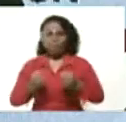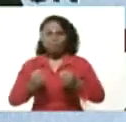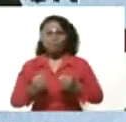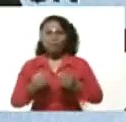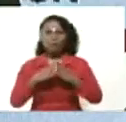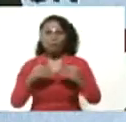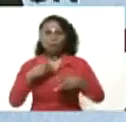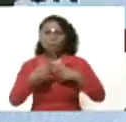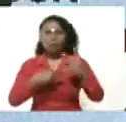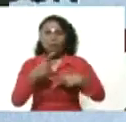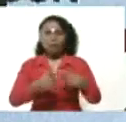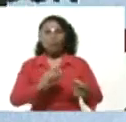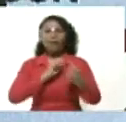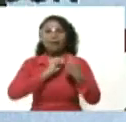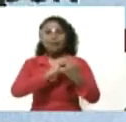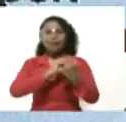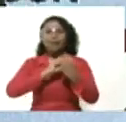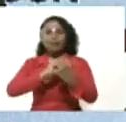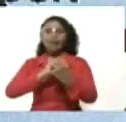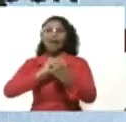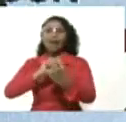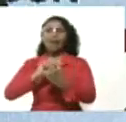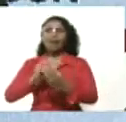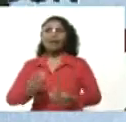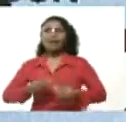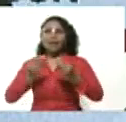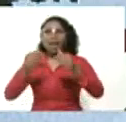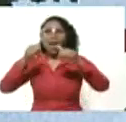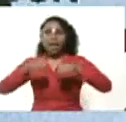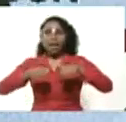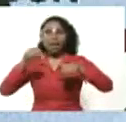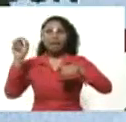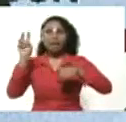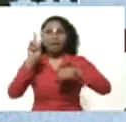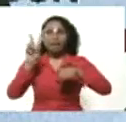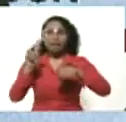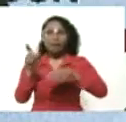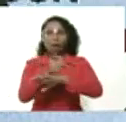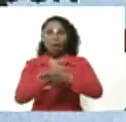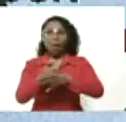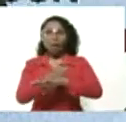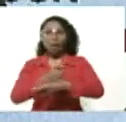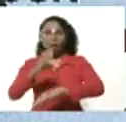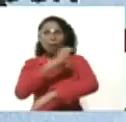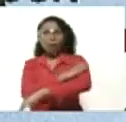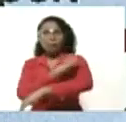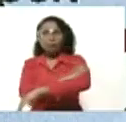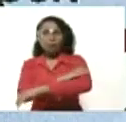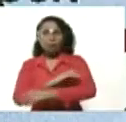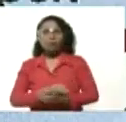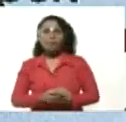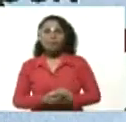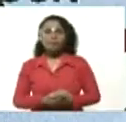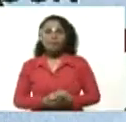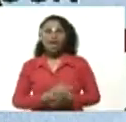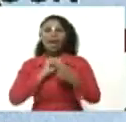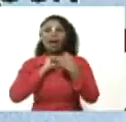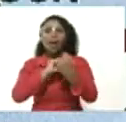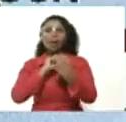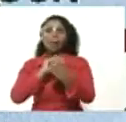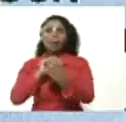todo proceso de diálogo que se dé en Venezuela entre el gobierno y las oposiciones. Diálogo que